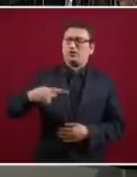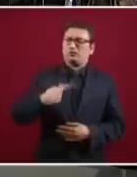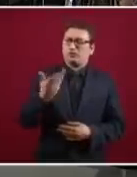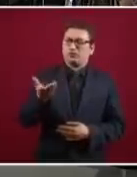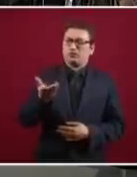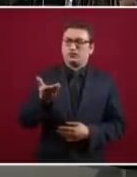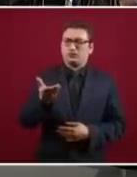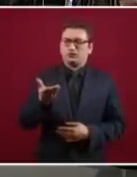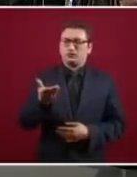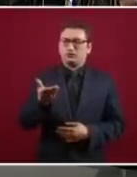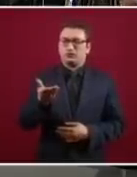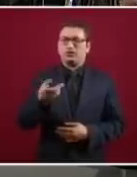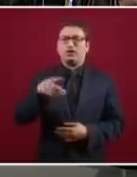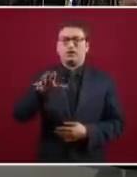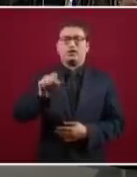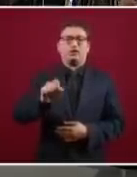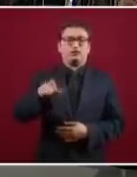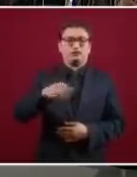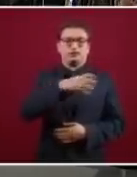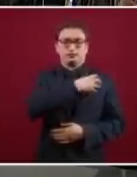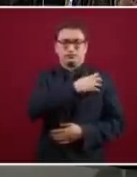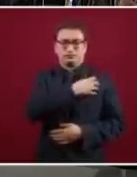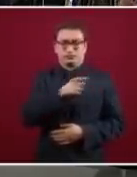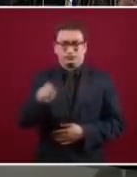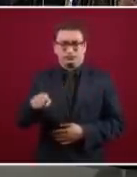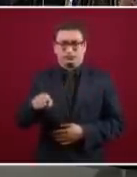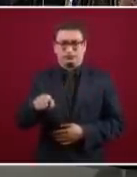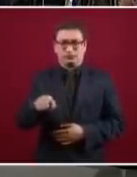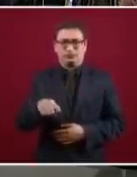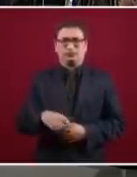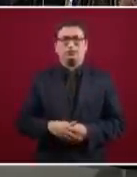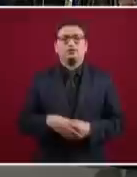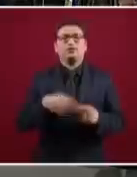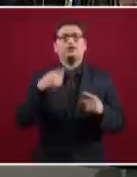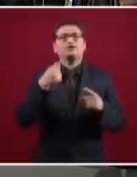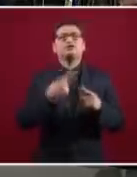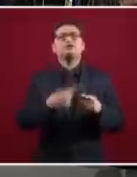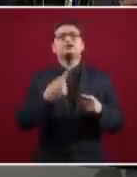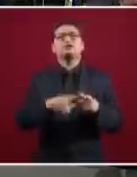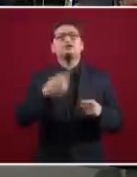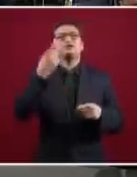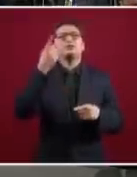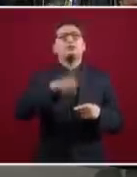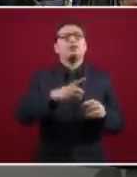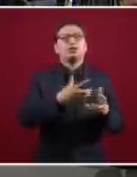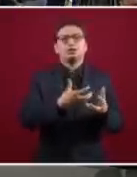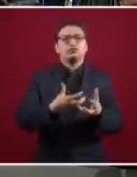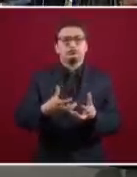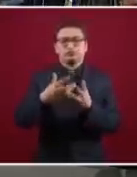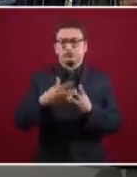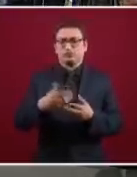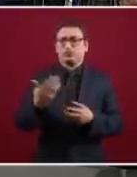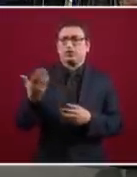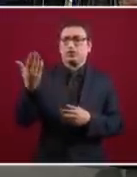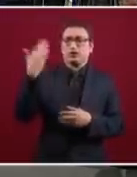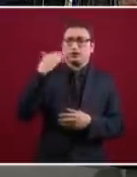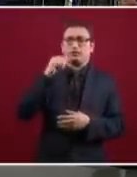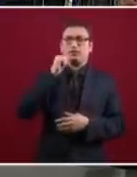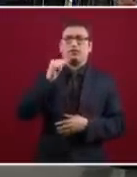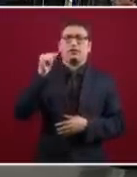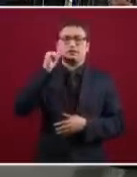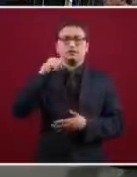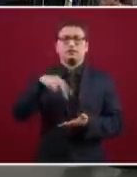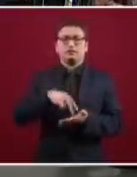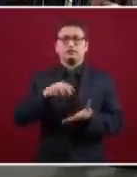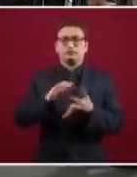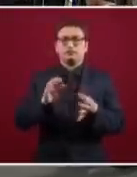de lo del general en sí quién fue el que dio la orden del operativo ya se explicó ayer pero